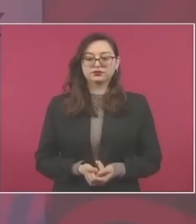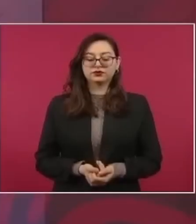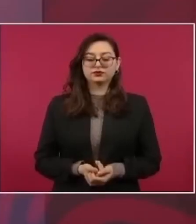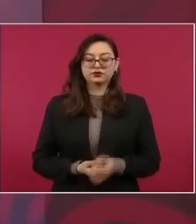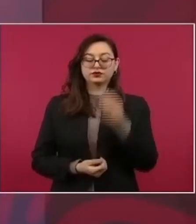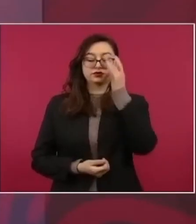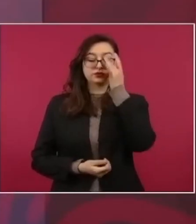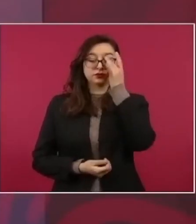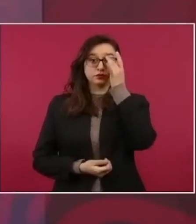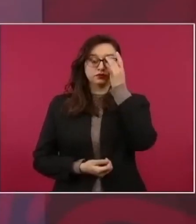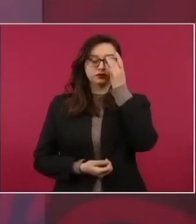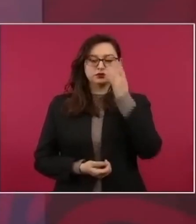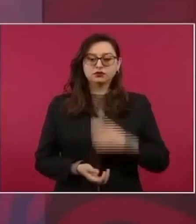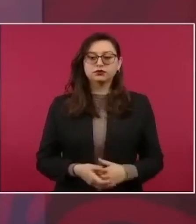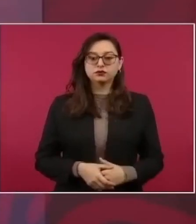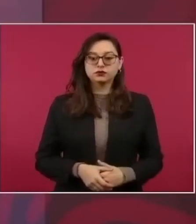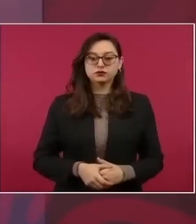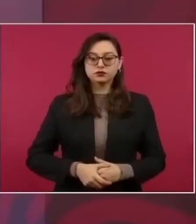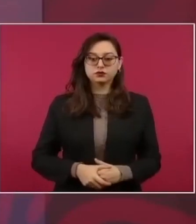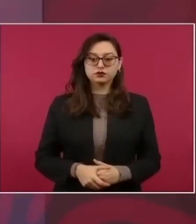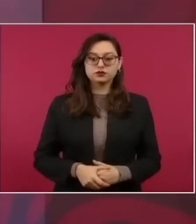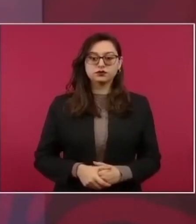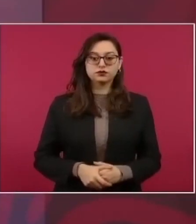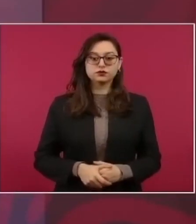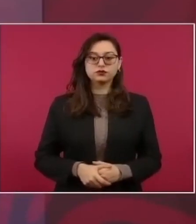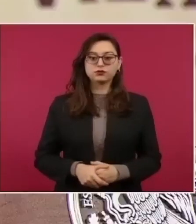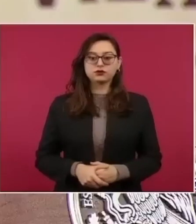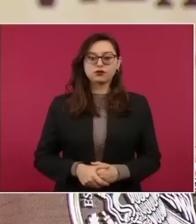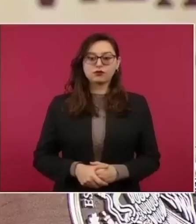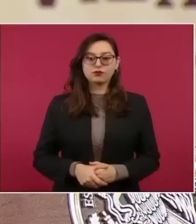A lo mejor Claudio y los